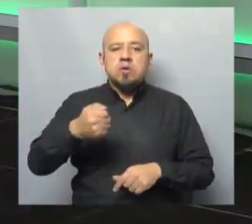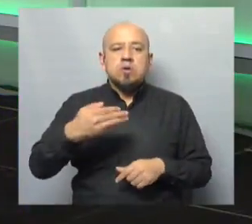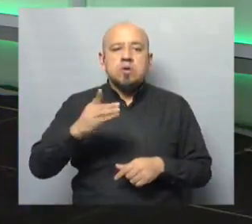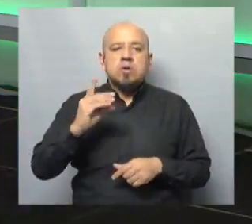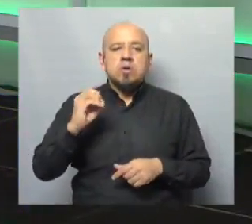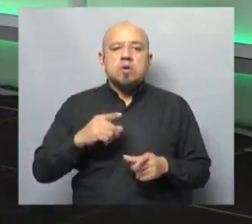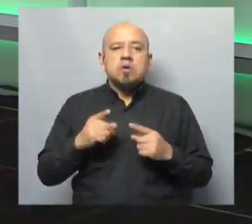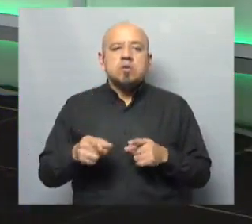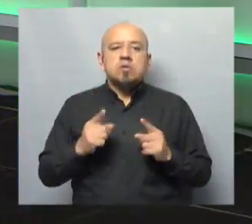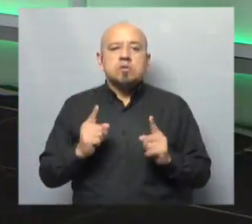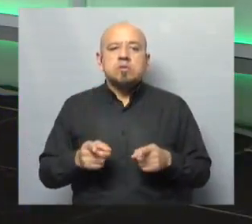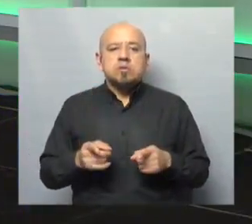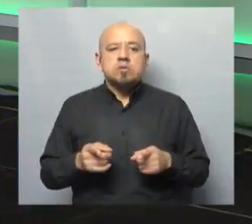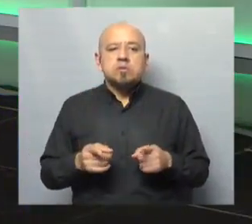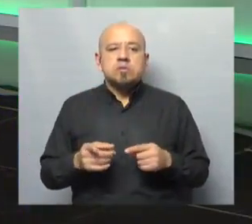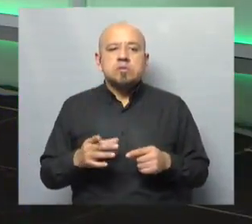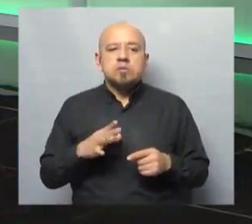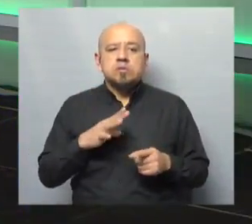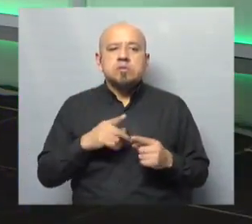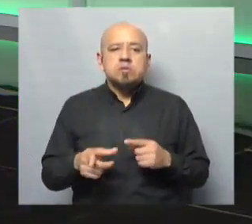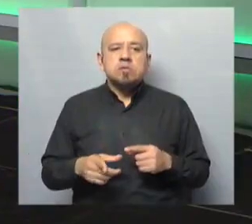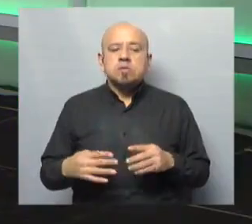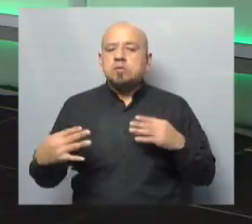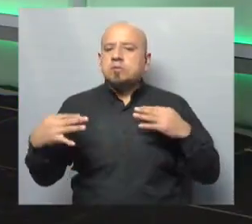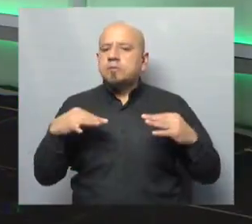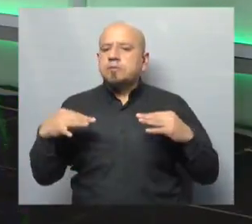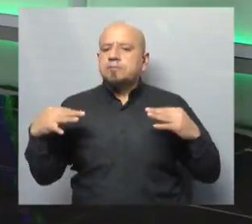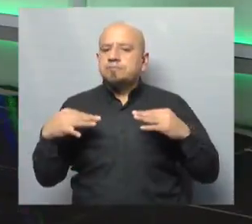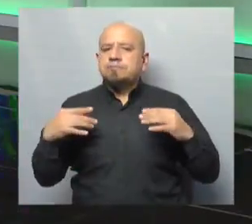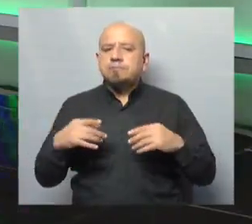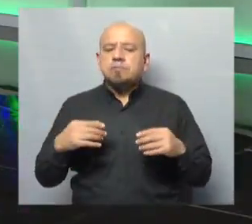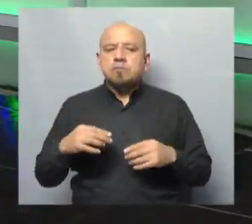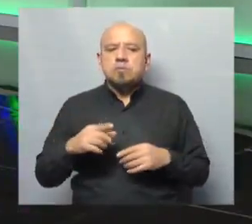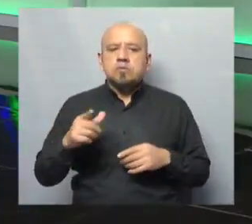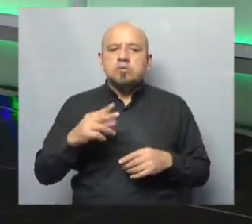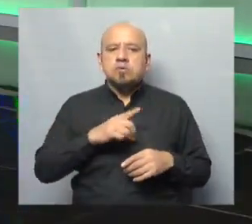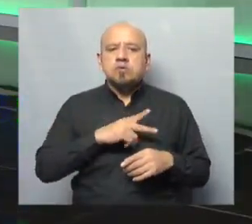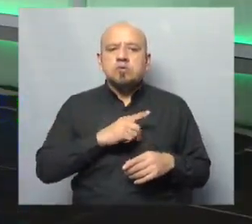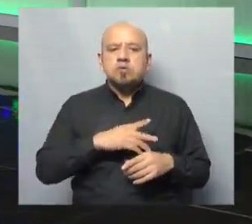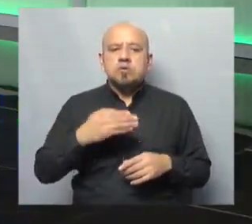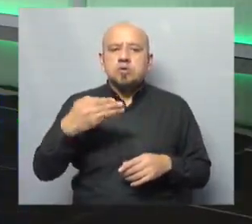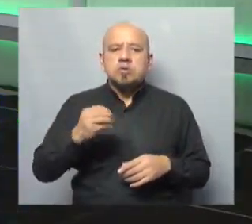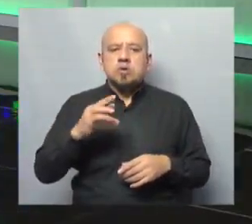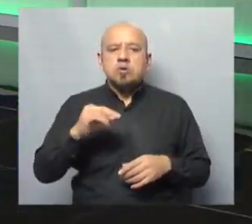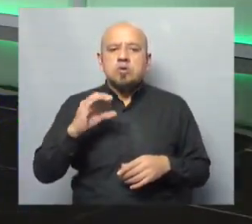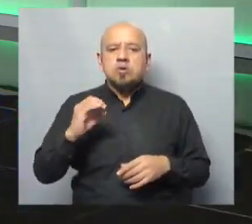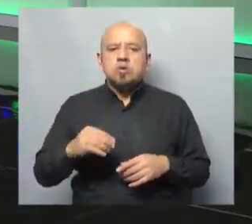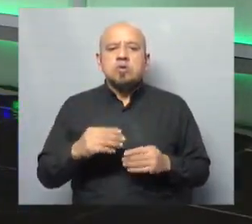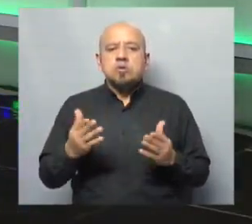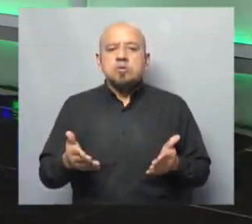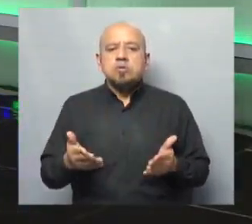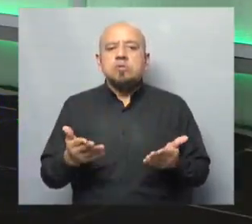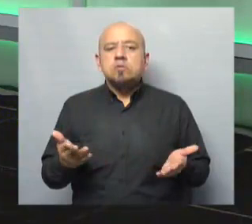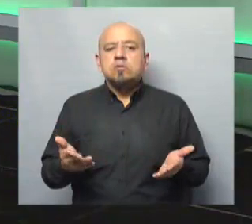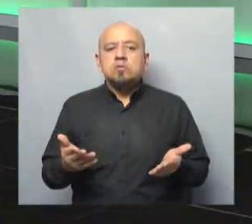la frontera y también estaba protagonizando un enfrentamiento mediático con el presidente chileno gabriel boric que por ahora no sabemos en qué